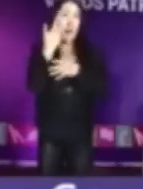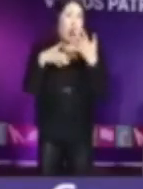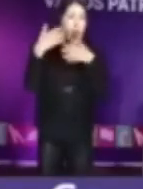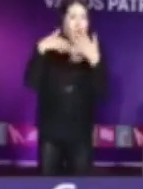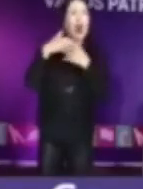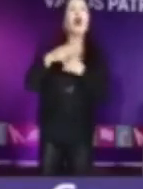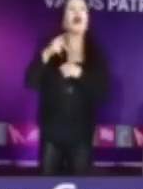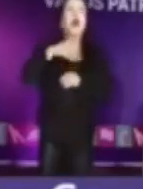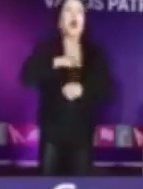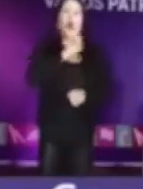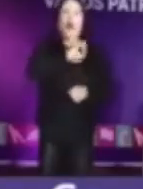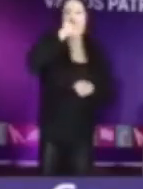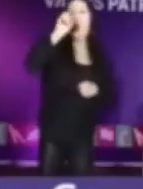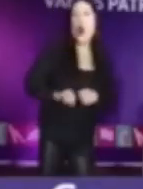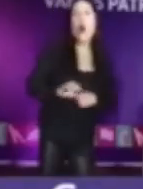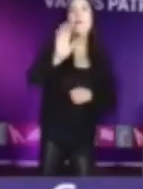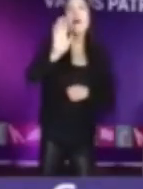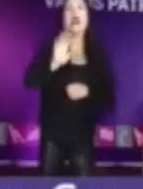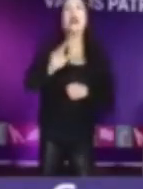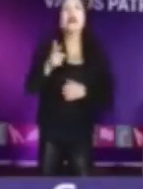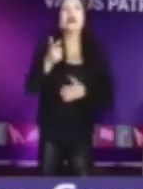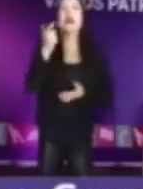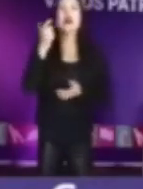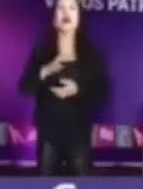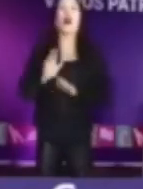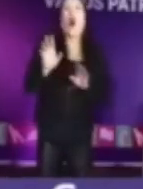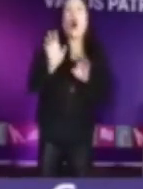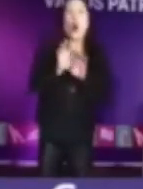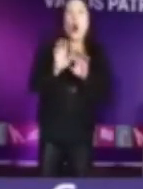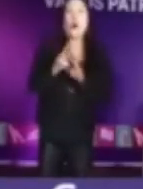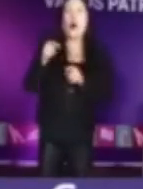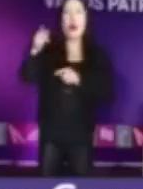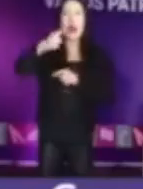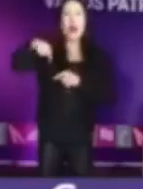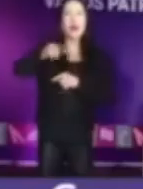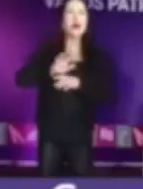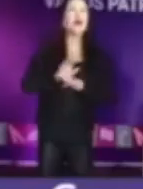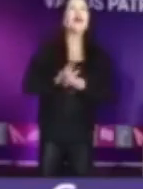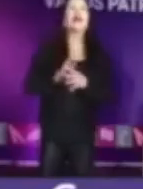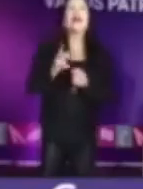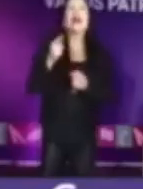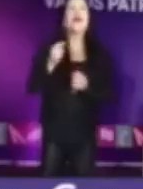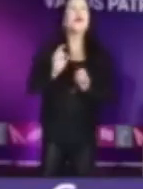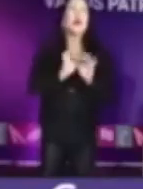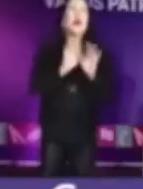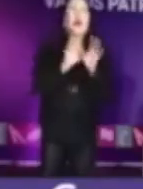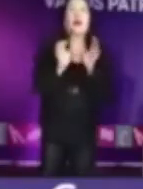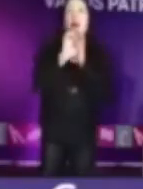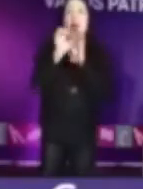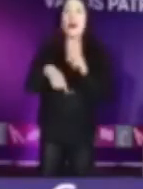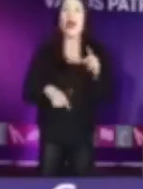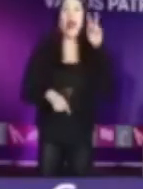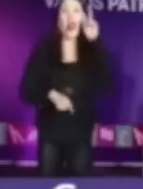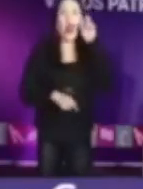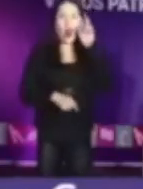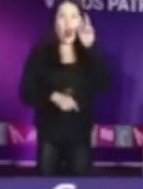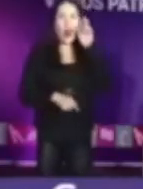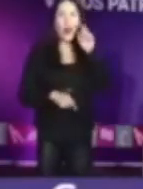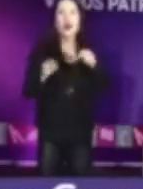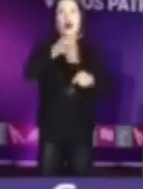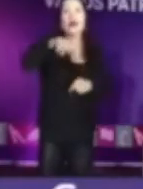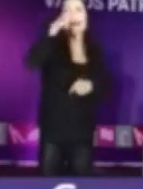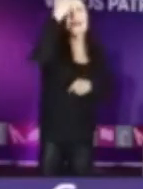como una amenaza. ¿Y saben qué es lo que pasa? Pasa como todo fenómeno que tiene que ver con la envidia. Ustedes saben